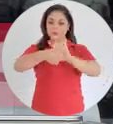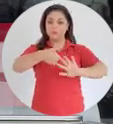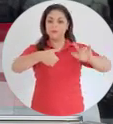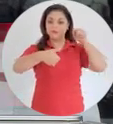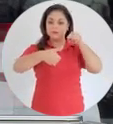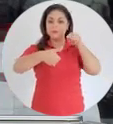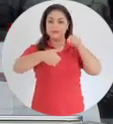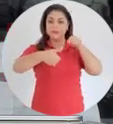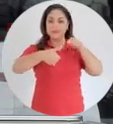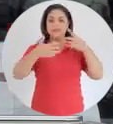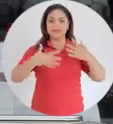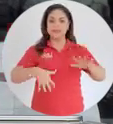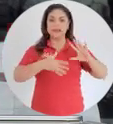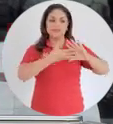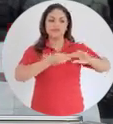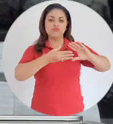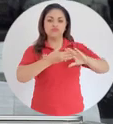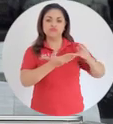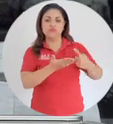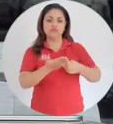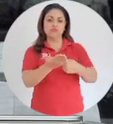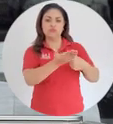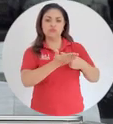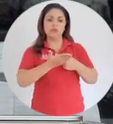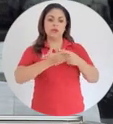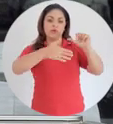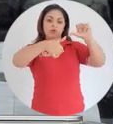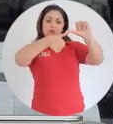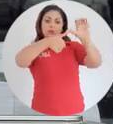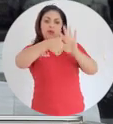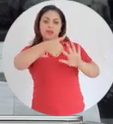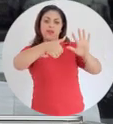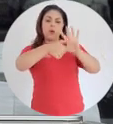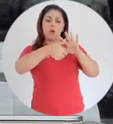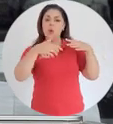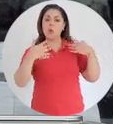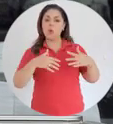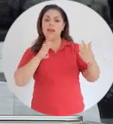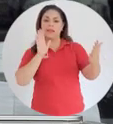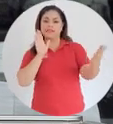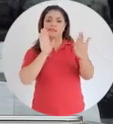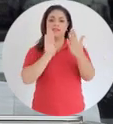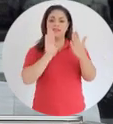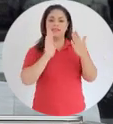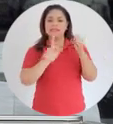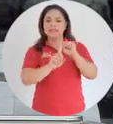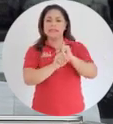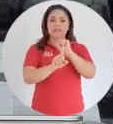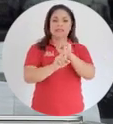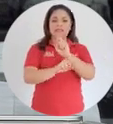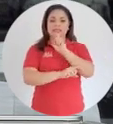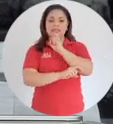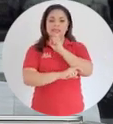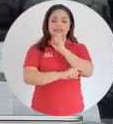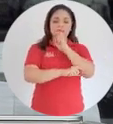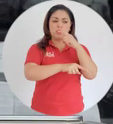Como conversábamos, una región que ha enfrentado múltiples situaciones a lo largo de su historia que comprometen los derechos